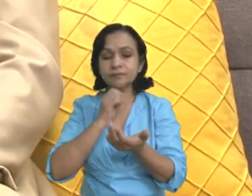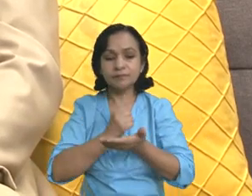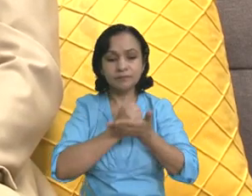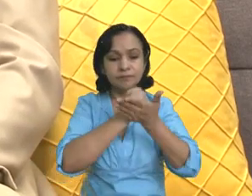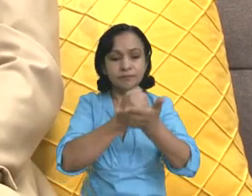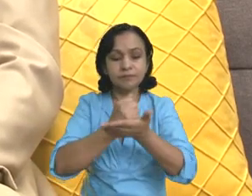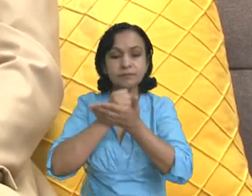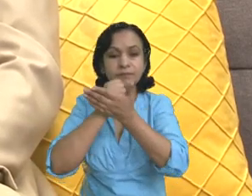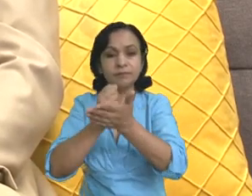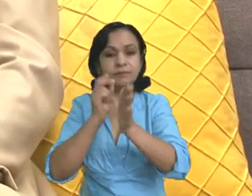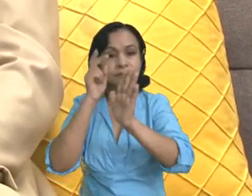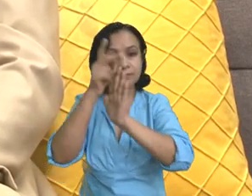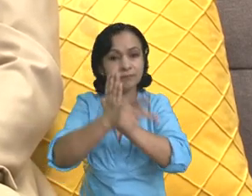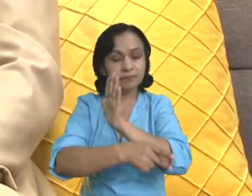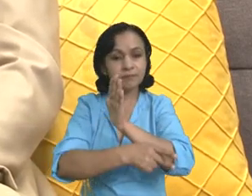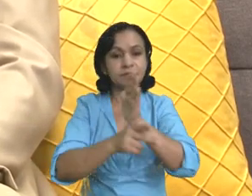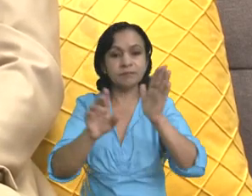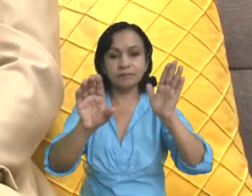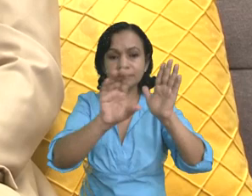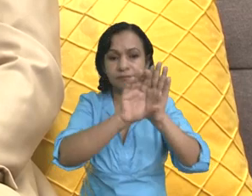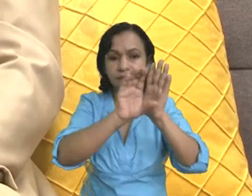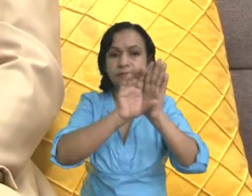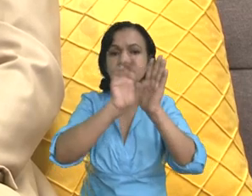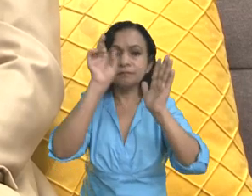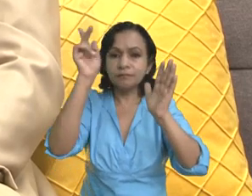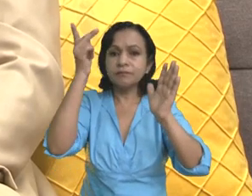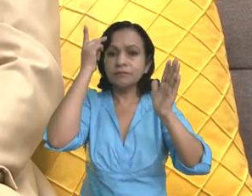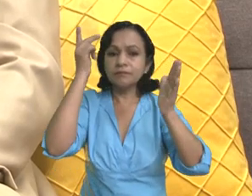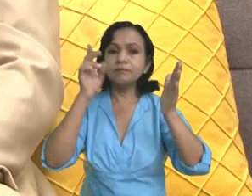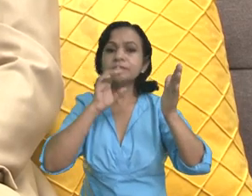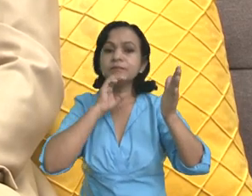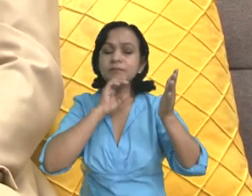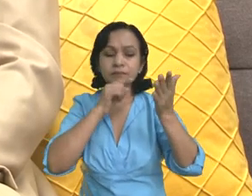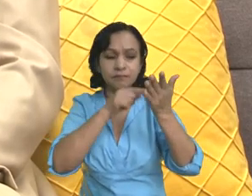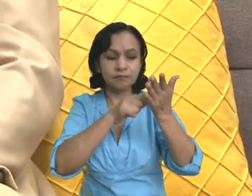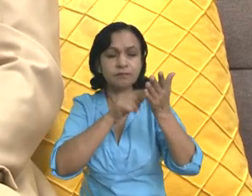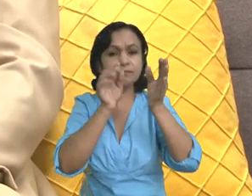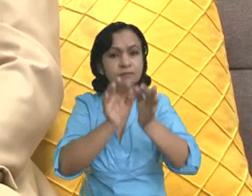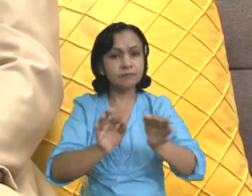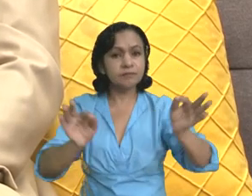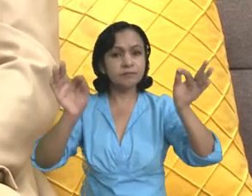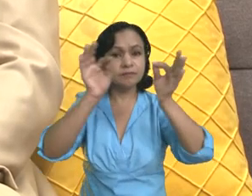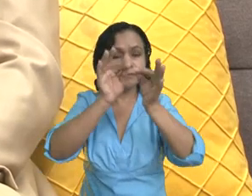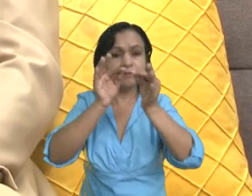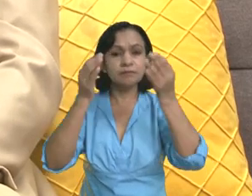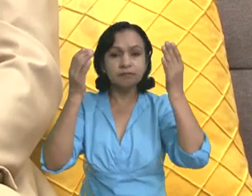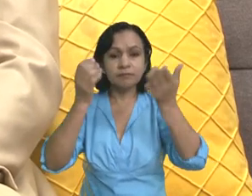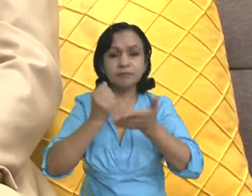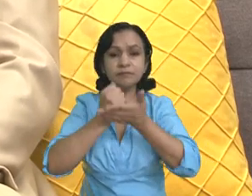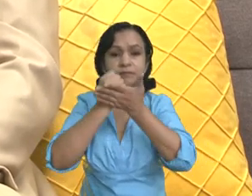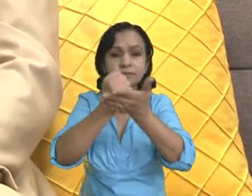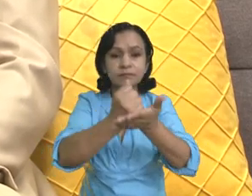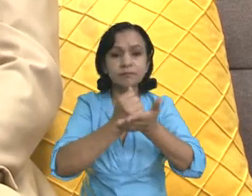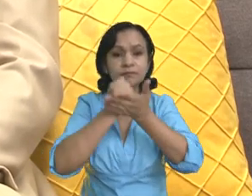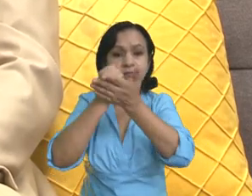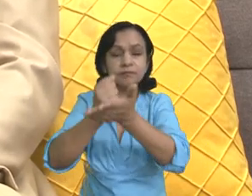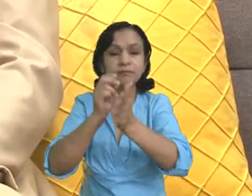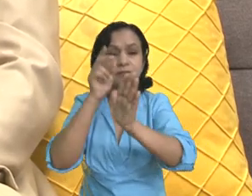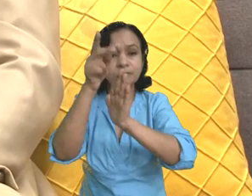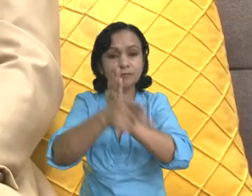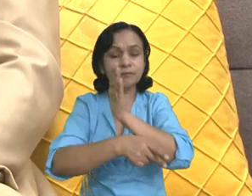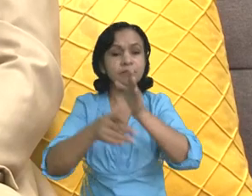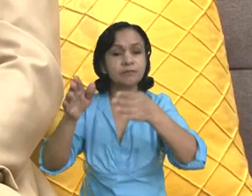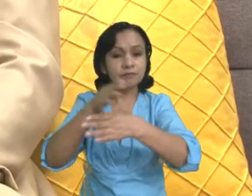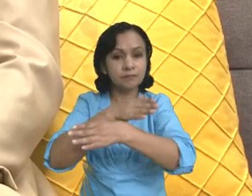parte recogidos en nuestra Carta Magna, nuestra Constitución, como elementos fundamentales también de principio por los que nos